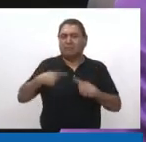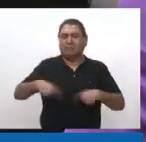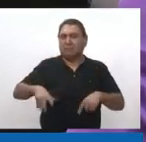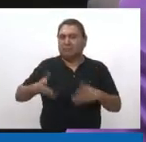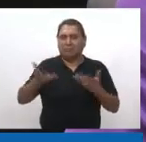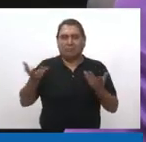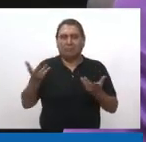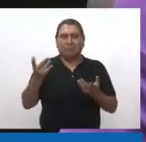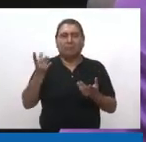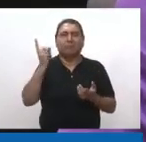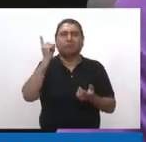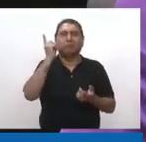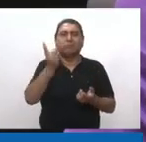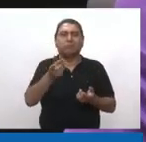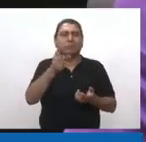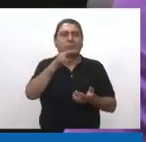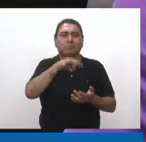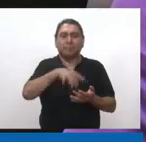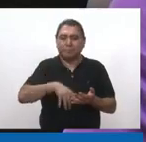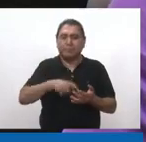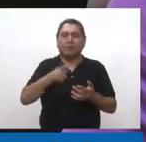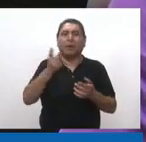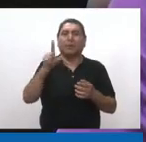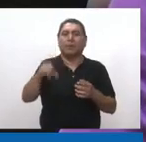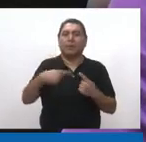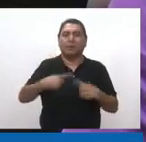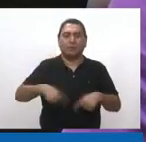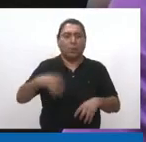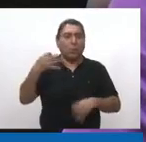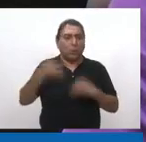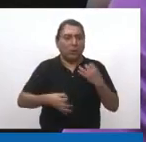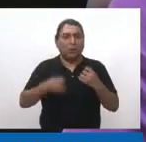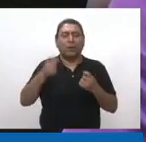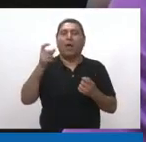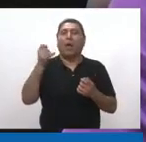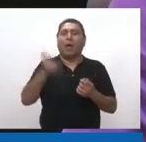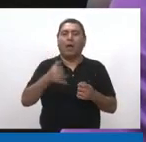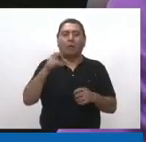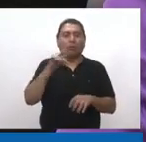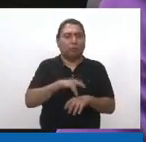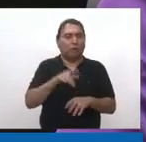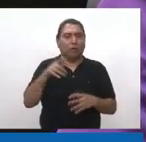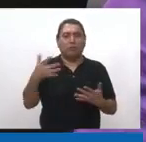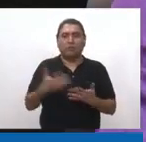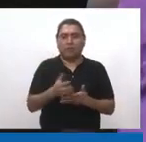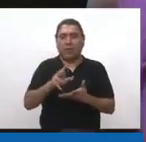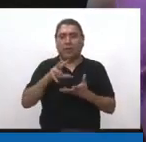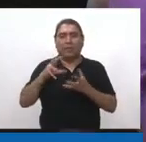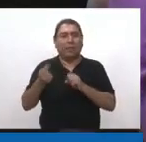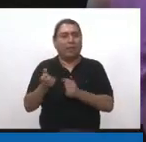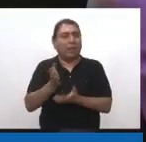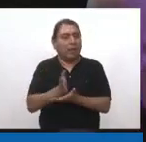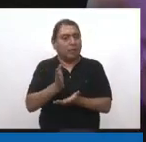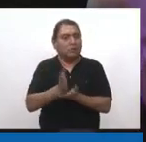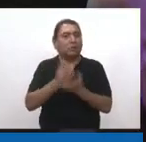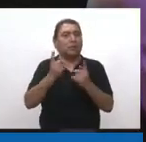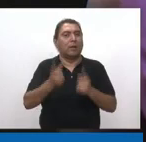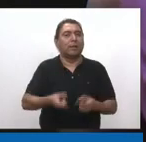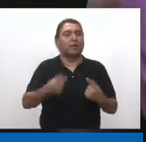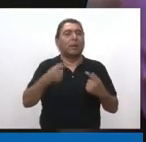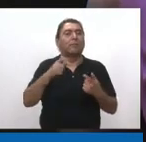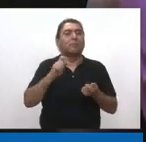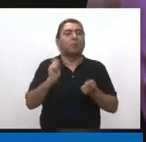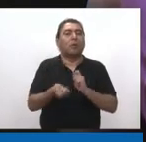los dicta, generan efectos jurídicos, afectan derechos, modifican leyes de fondo, pero nadie